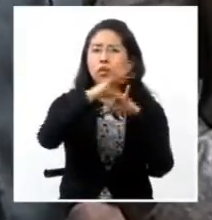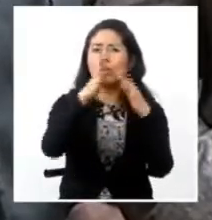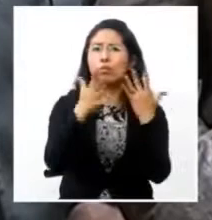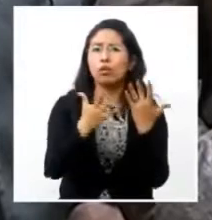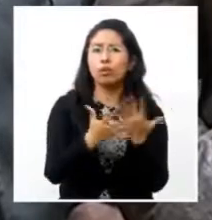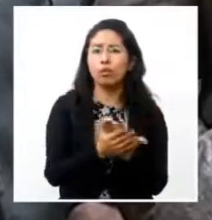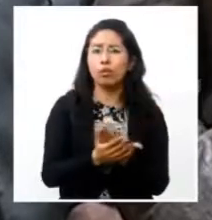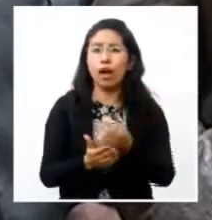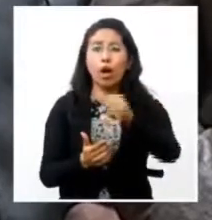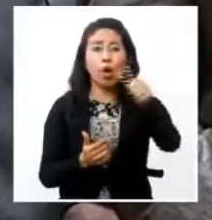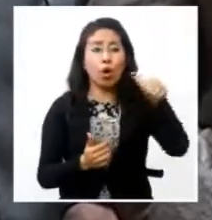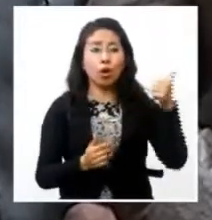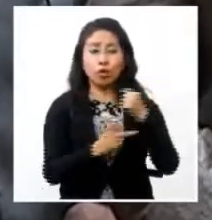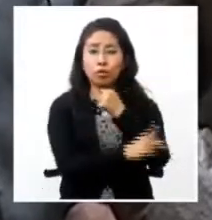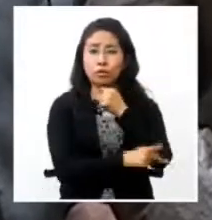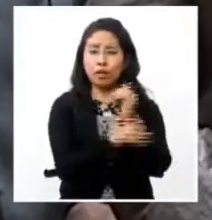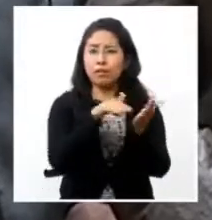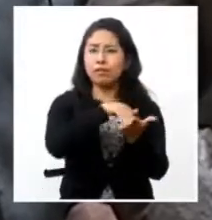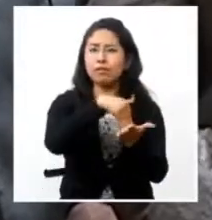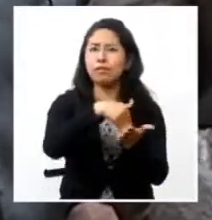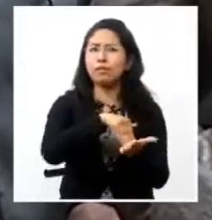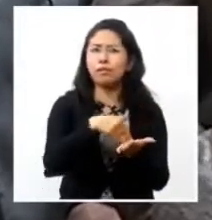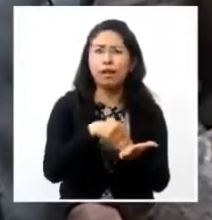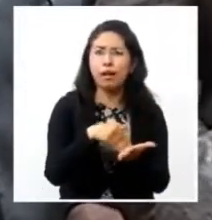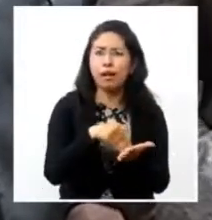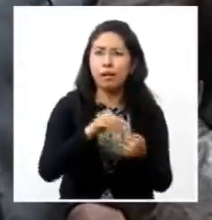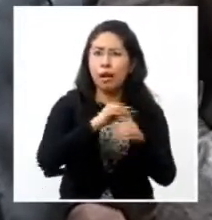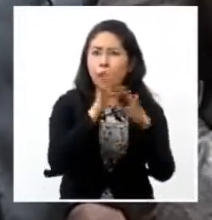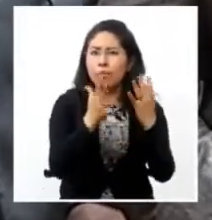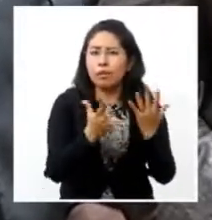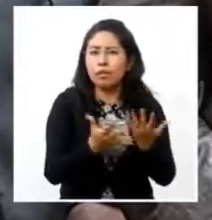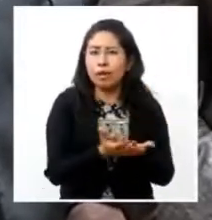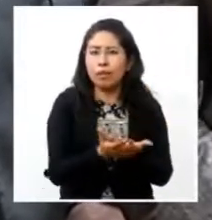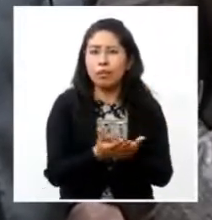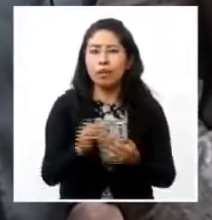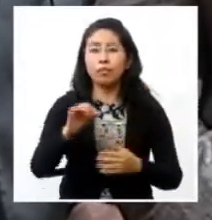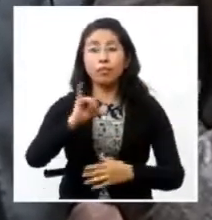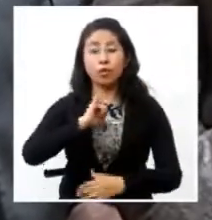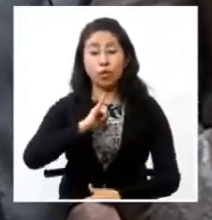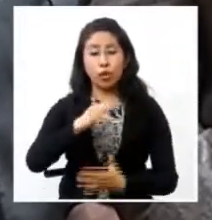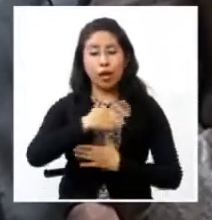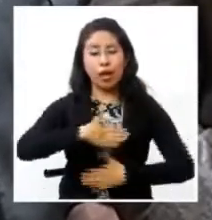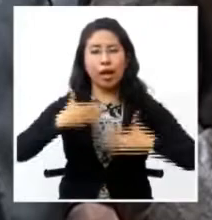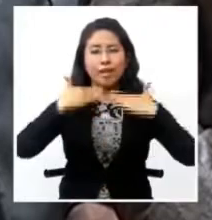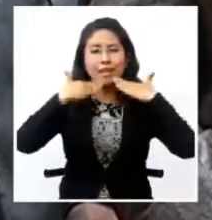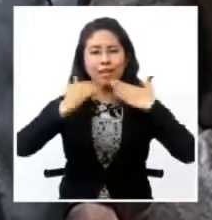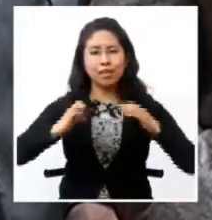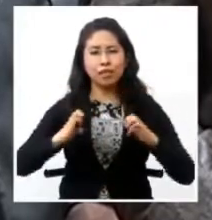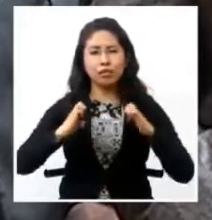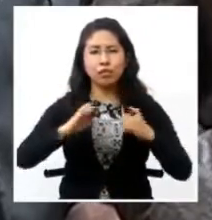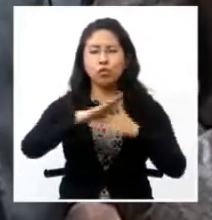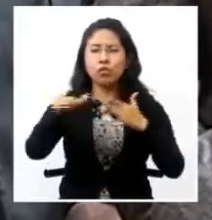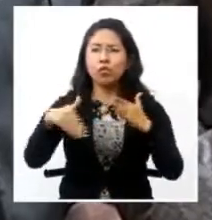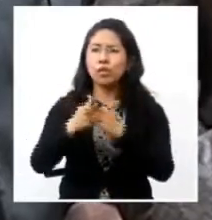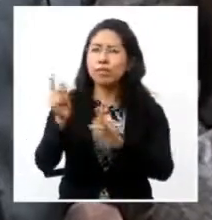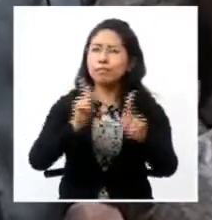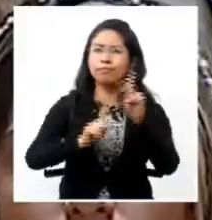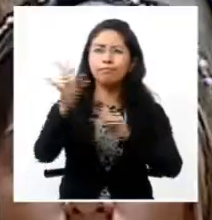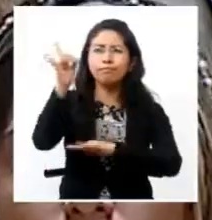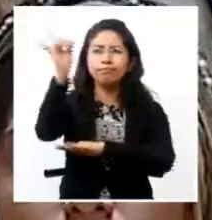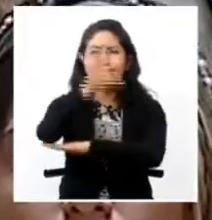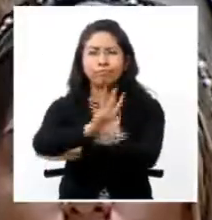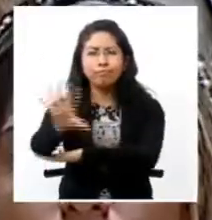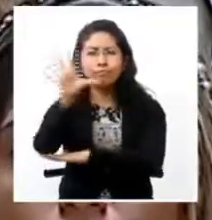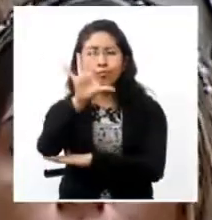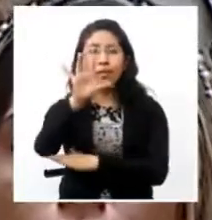el impacto económico de la pandemia. Quiero agradecer el esfuerzo de todos los bolivianos que